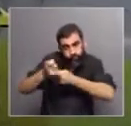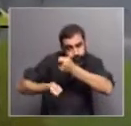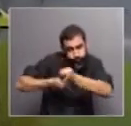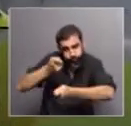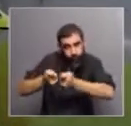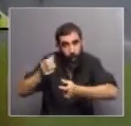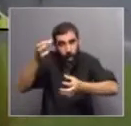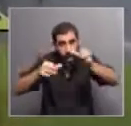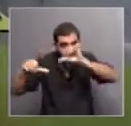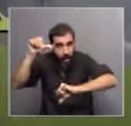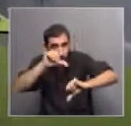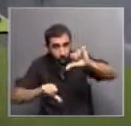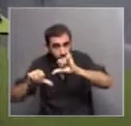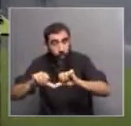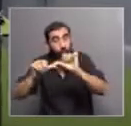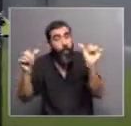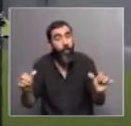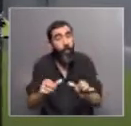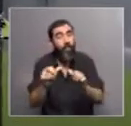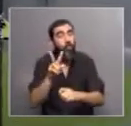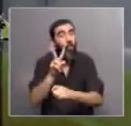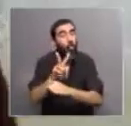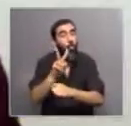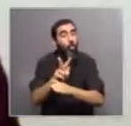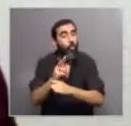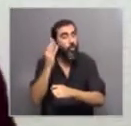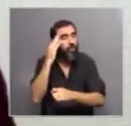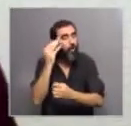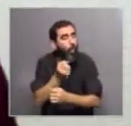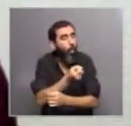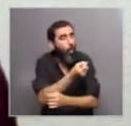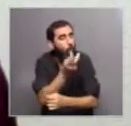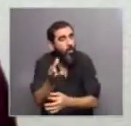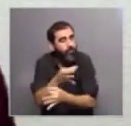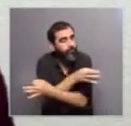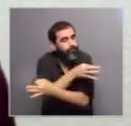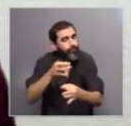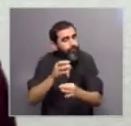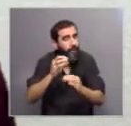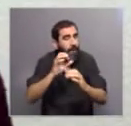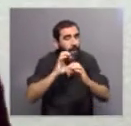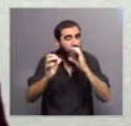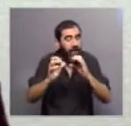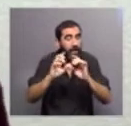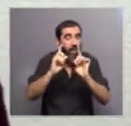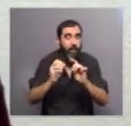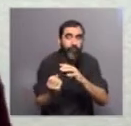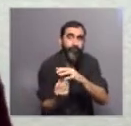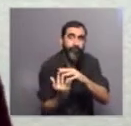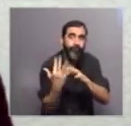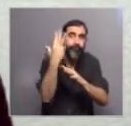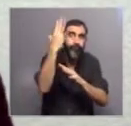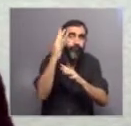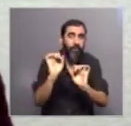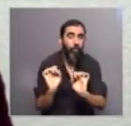un laboratorio para hacer una medición justamente de la eficiencia energética y de las emisiones atmosféricas